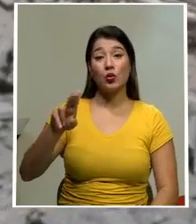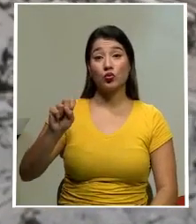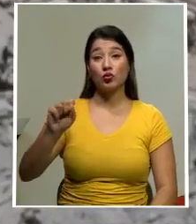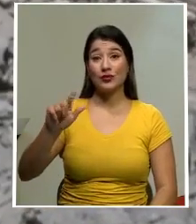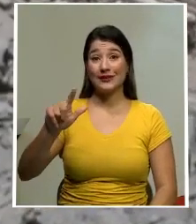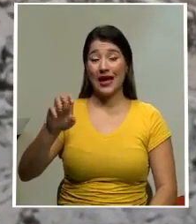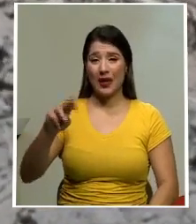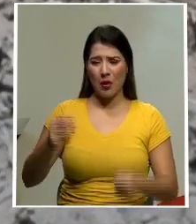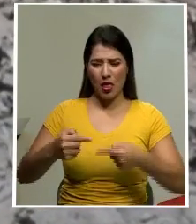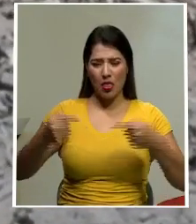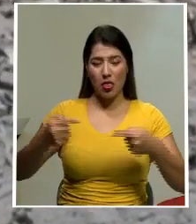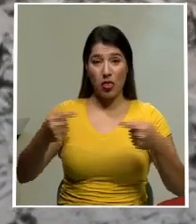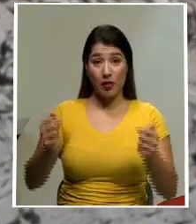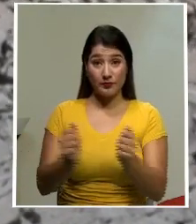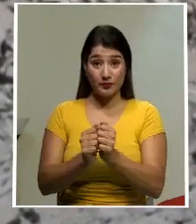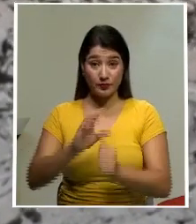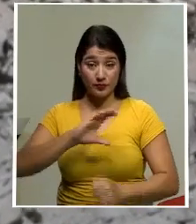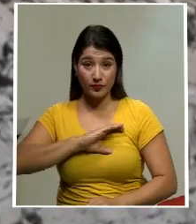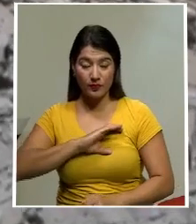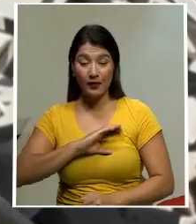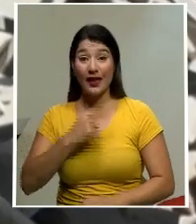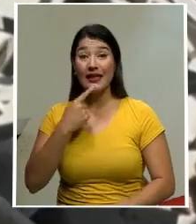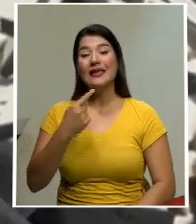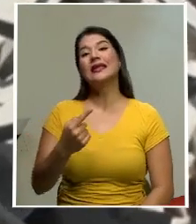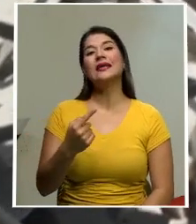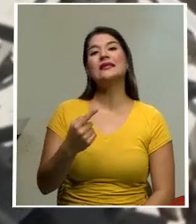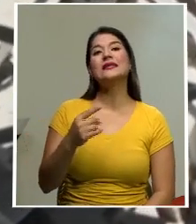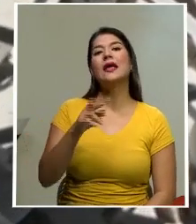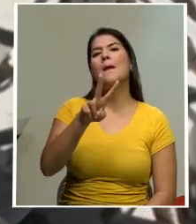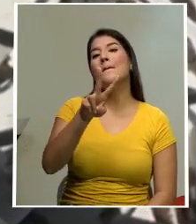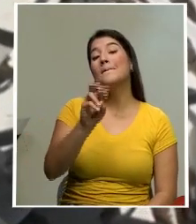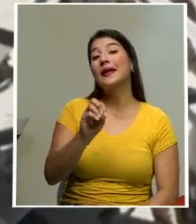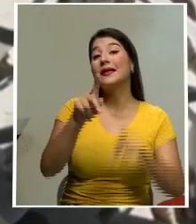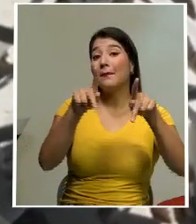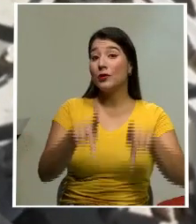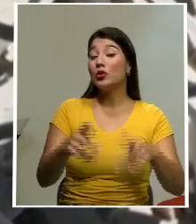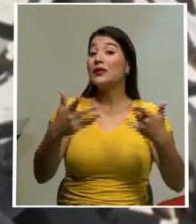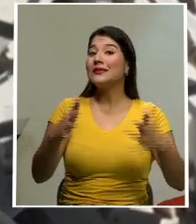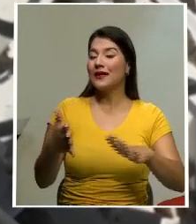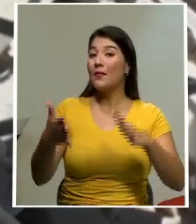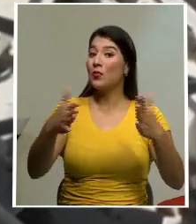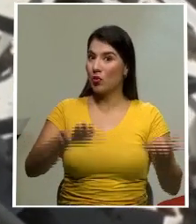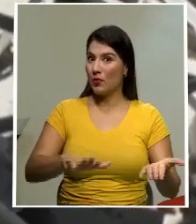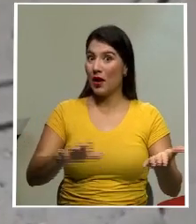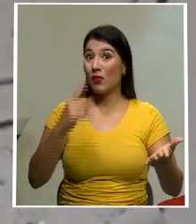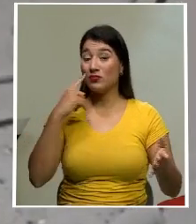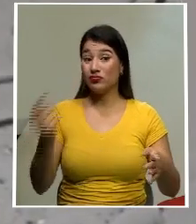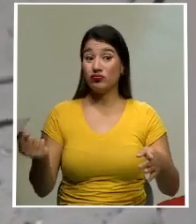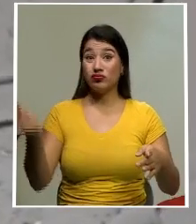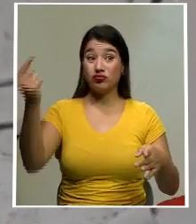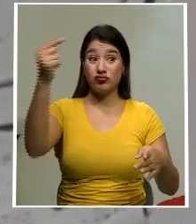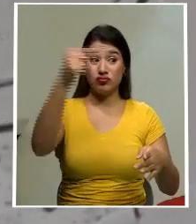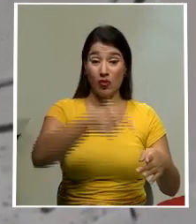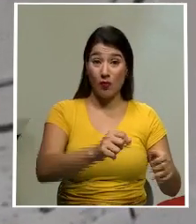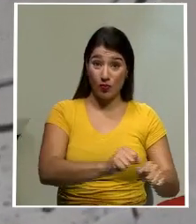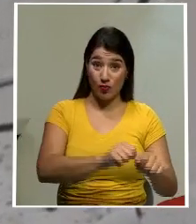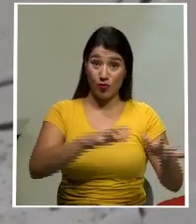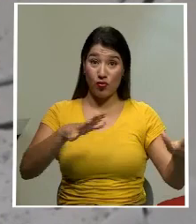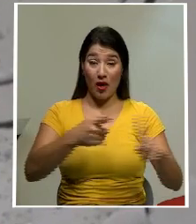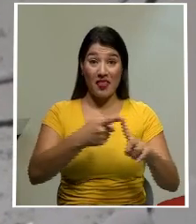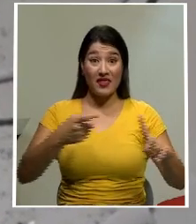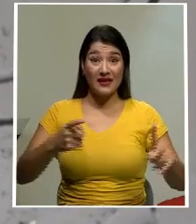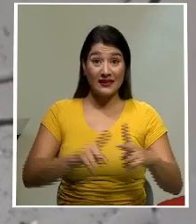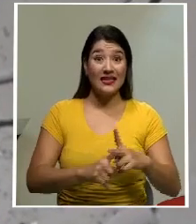el Ministerio de Salud gazatí, 2 centenares de palestinos han muerto por los bombardeos israelíes en la Franja de Gaza desde que empezó este